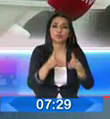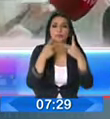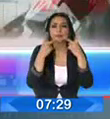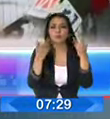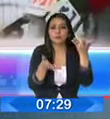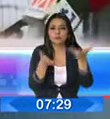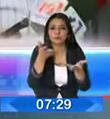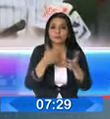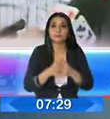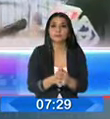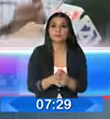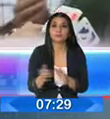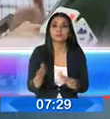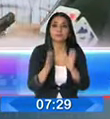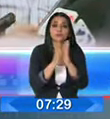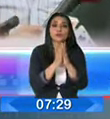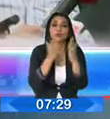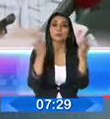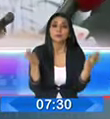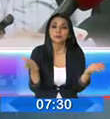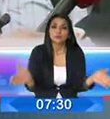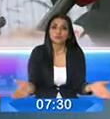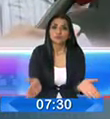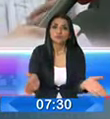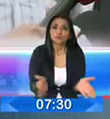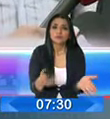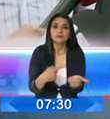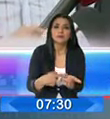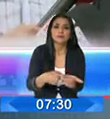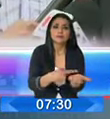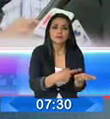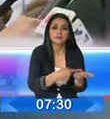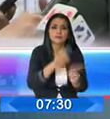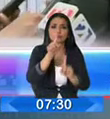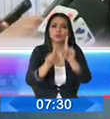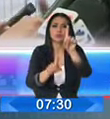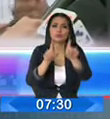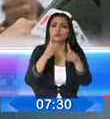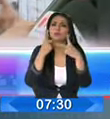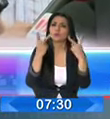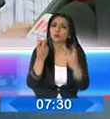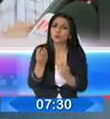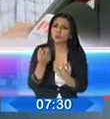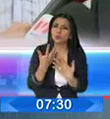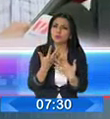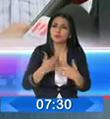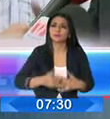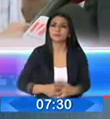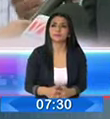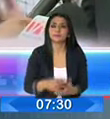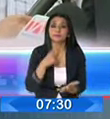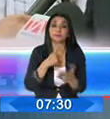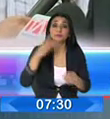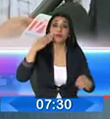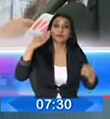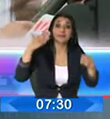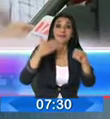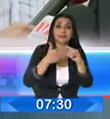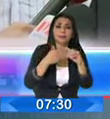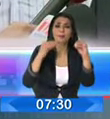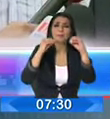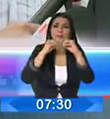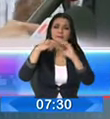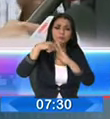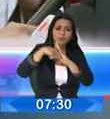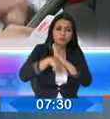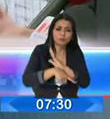aproximadamente. Diario El Comercio, Andrés, está impulsando ahora un debate sobre la consulta popular. Coméntanos un poco en qué consiste. Así es, el objetivo es ahondar en el